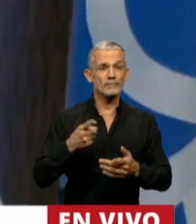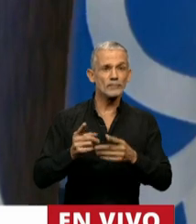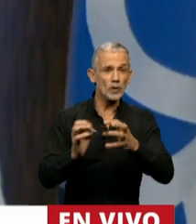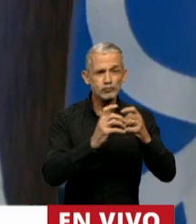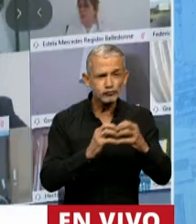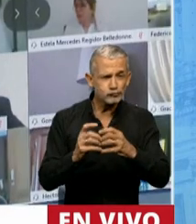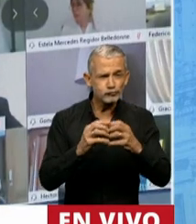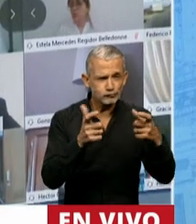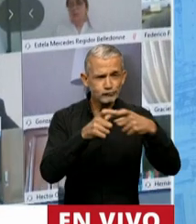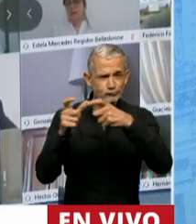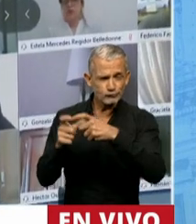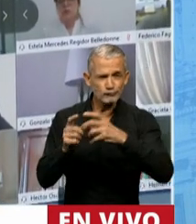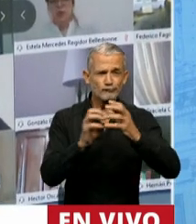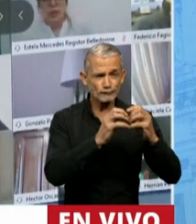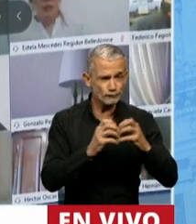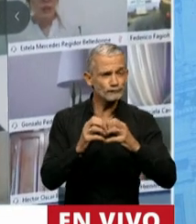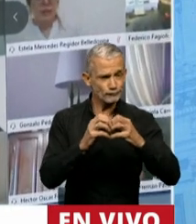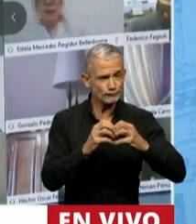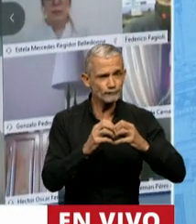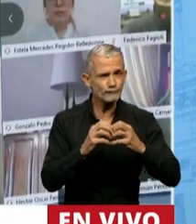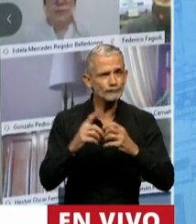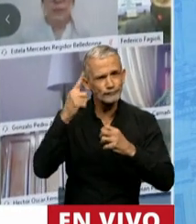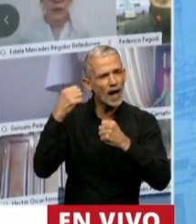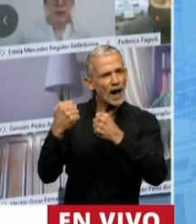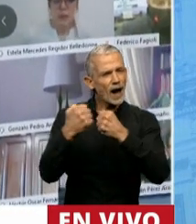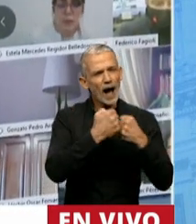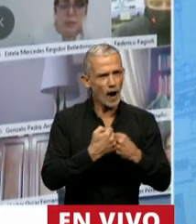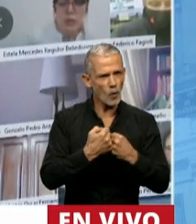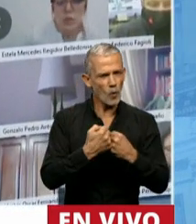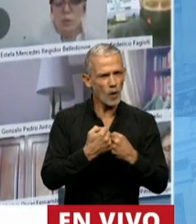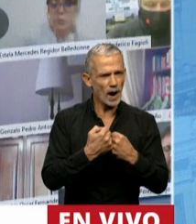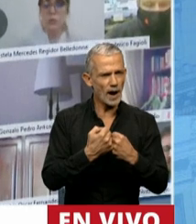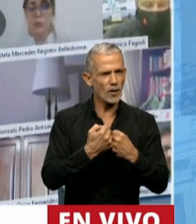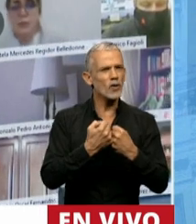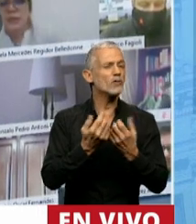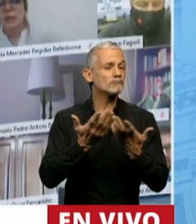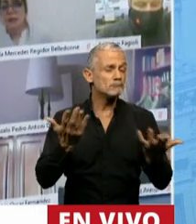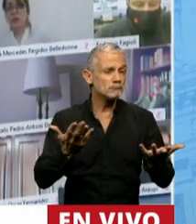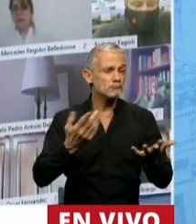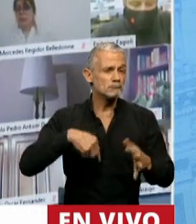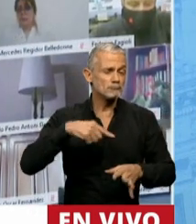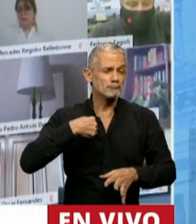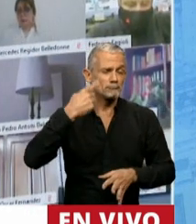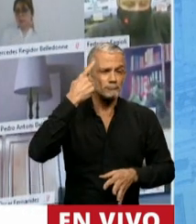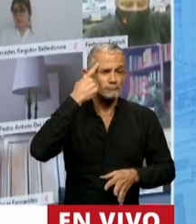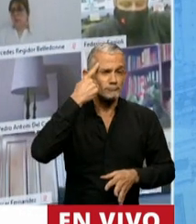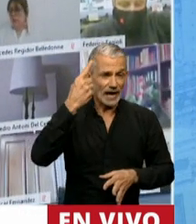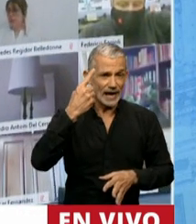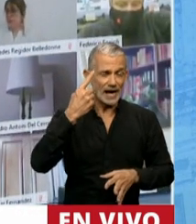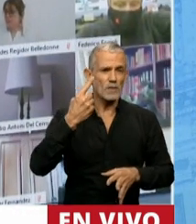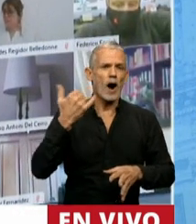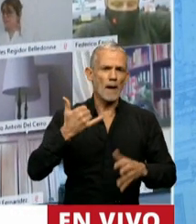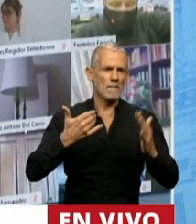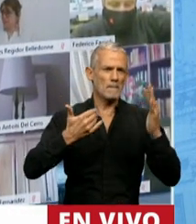profundamente este tema y se llegó a a un consenso que entendemos eh tiene